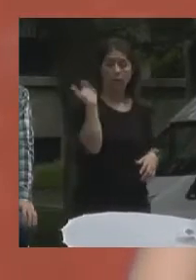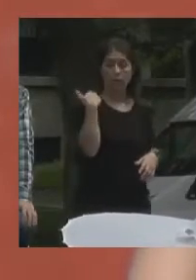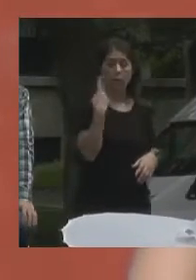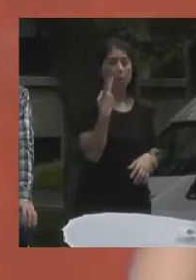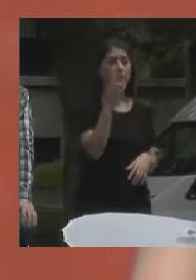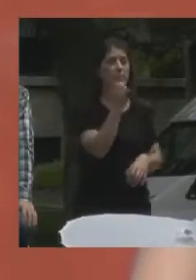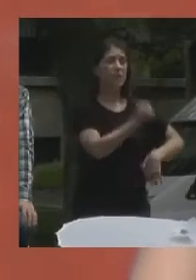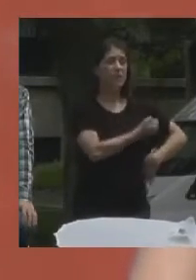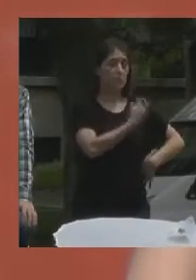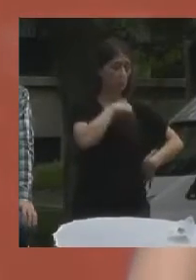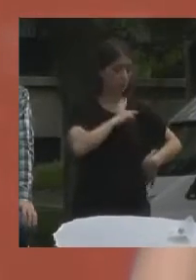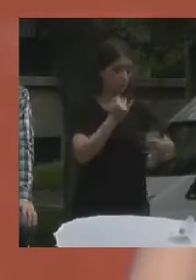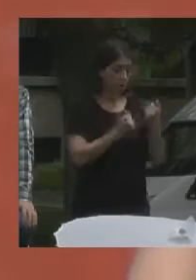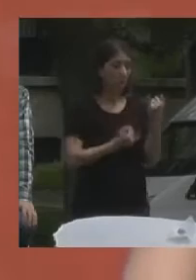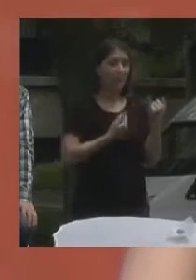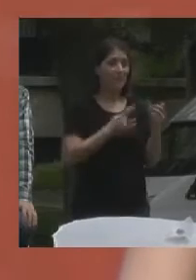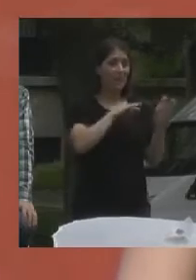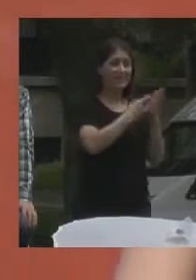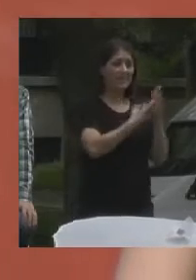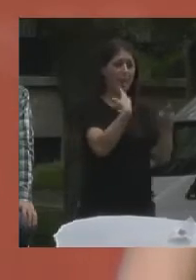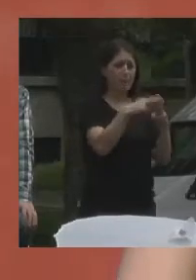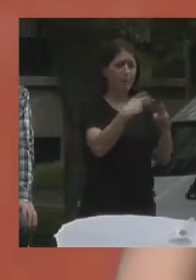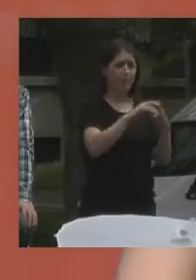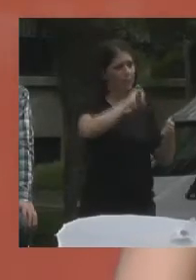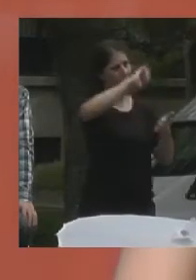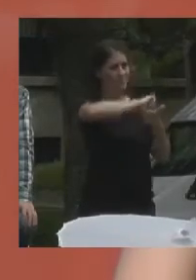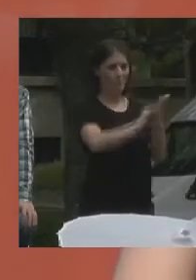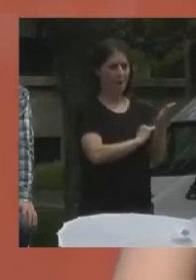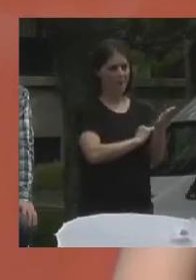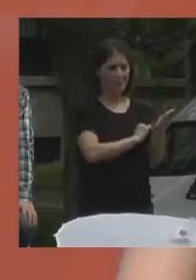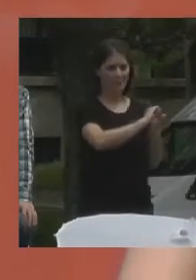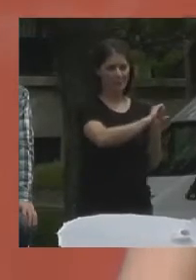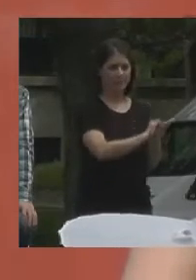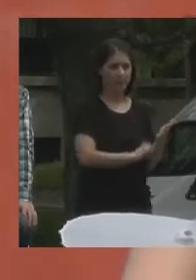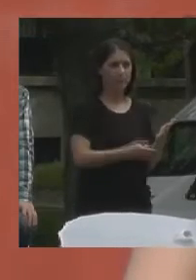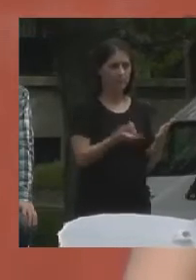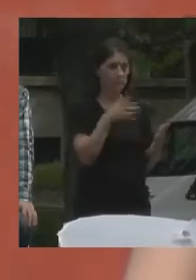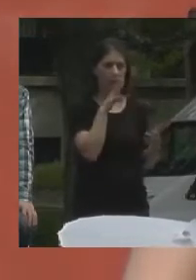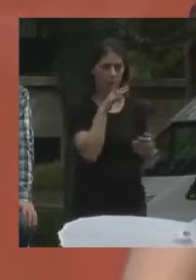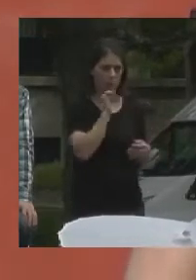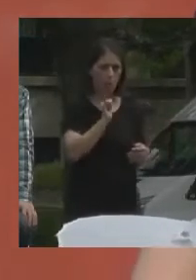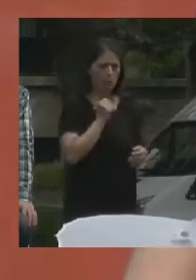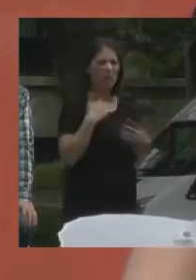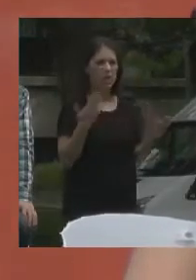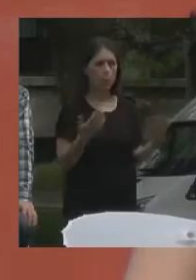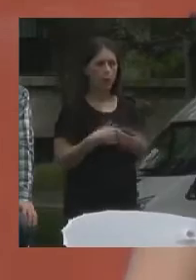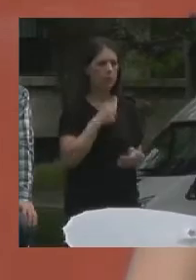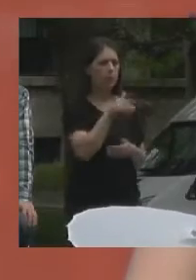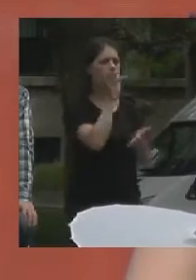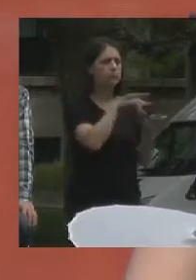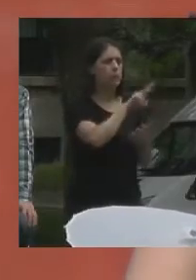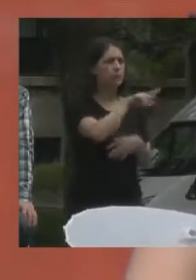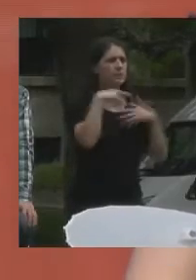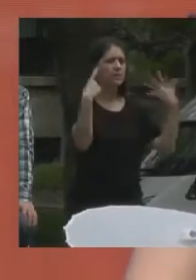nos formateamos o sistema político español. E agora temos a oportunidade, o 26 de